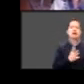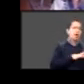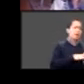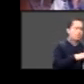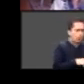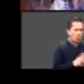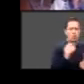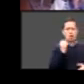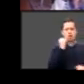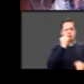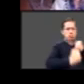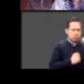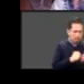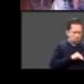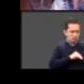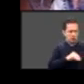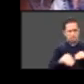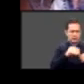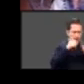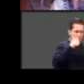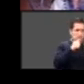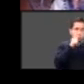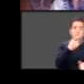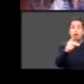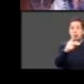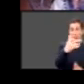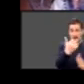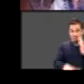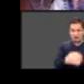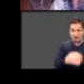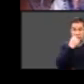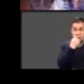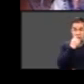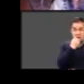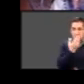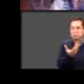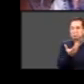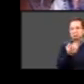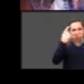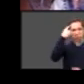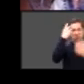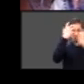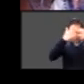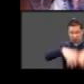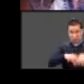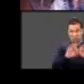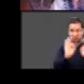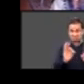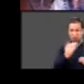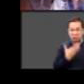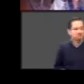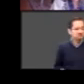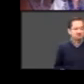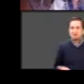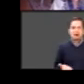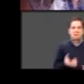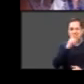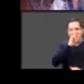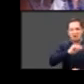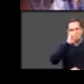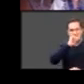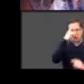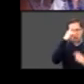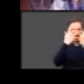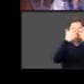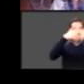y buena atención su cerebro no va a tener la capacidad de procesarlo y de desarrollar toda su capacidad cognitiva